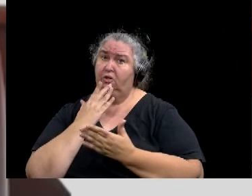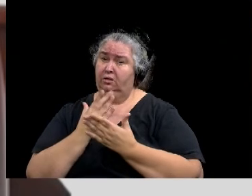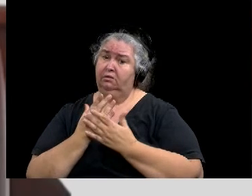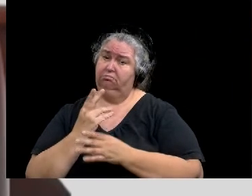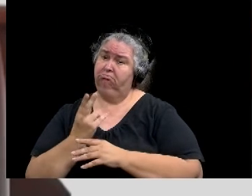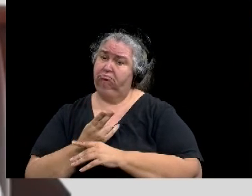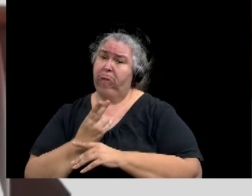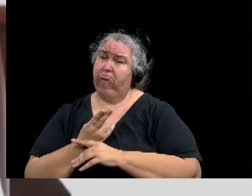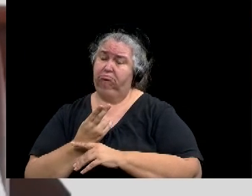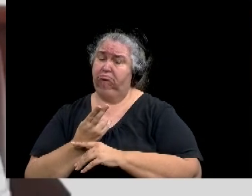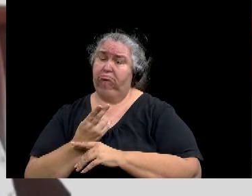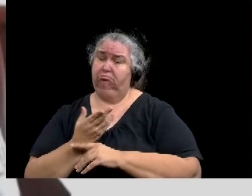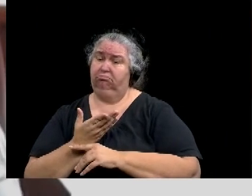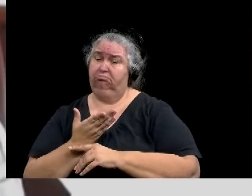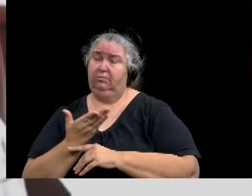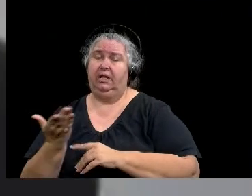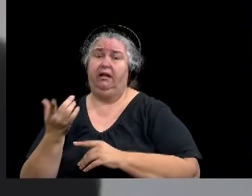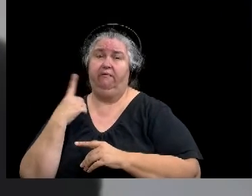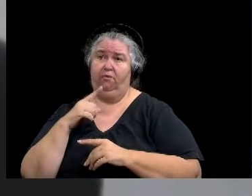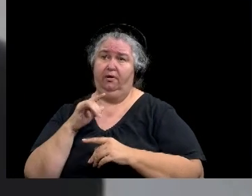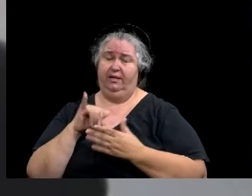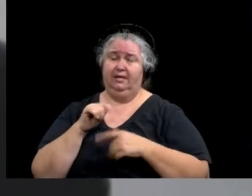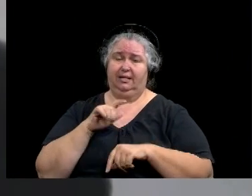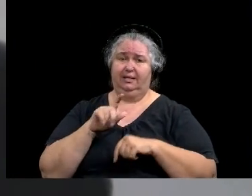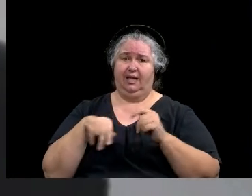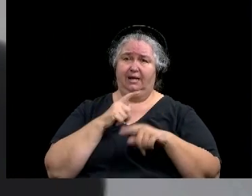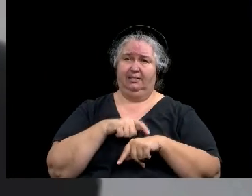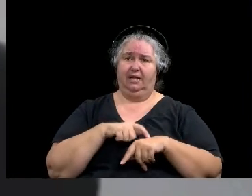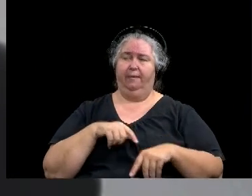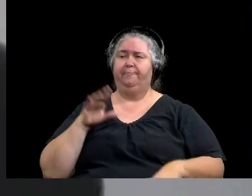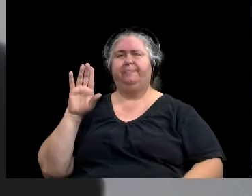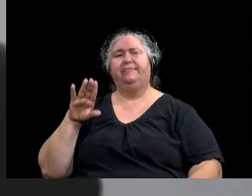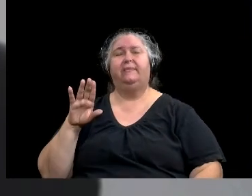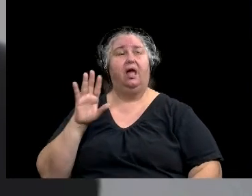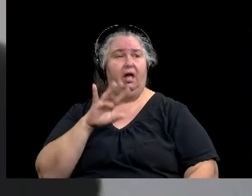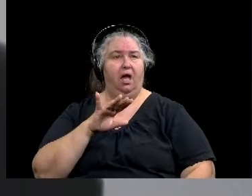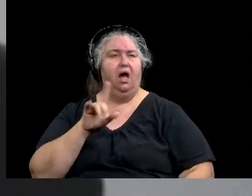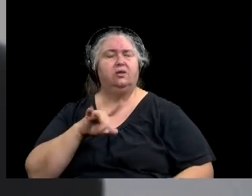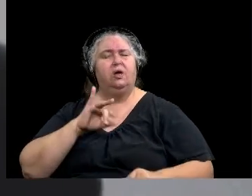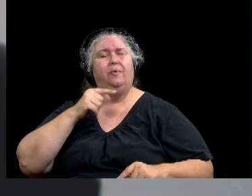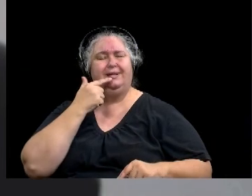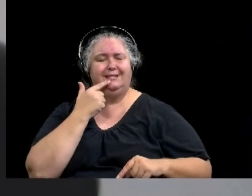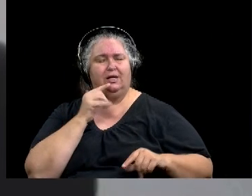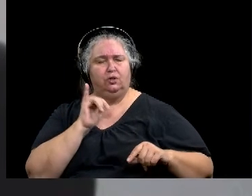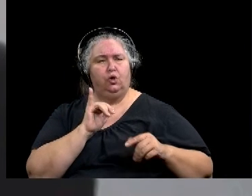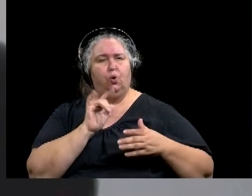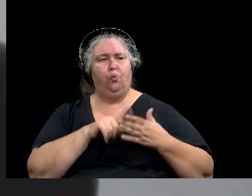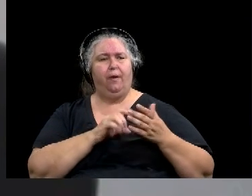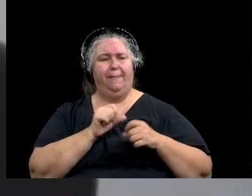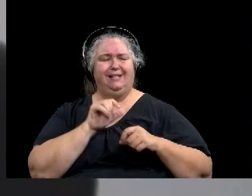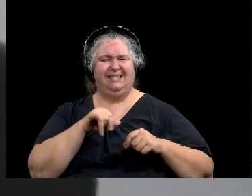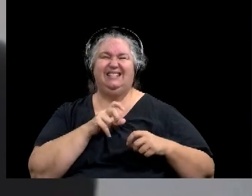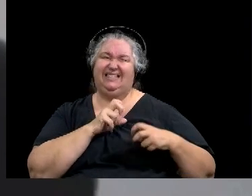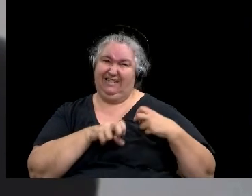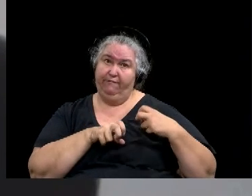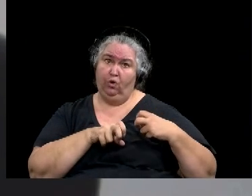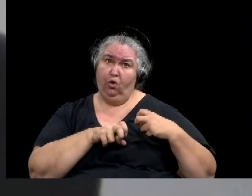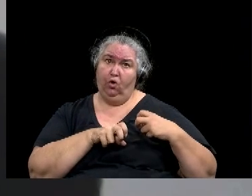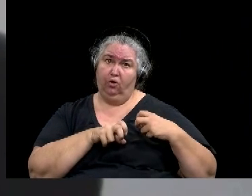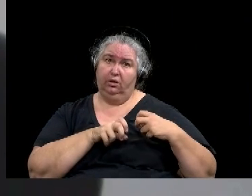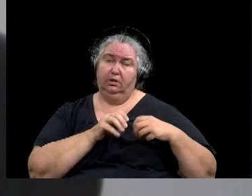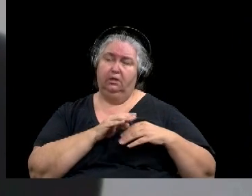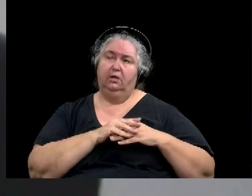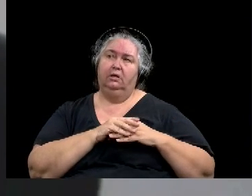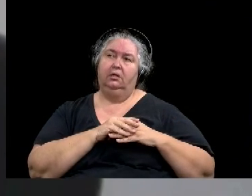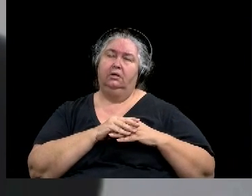es una herramienta muy útil así es que lo que es algo park en